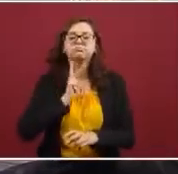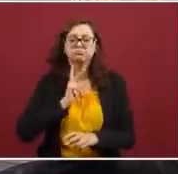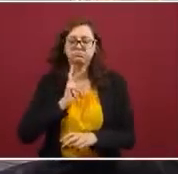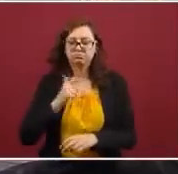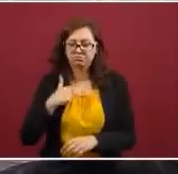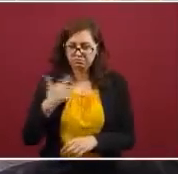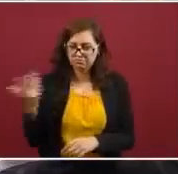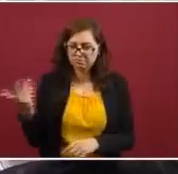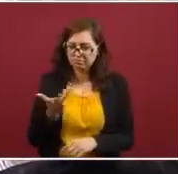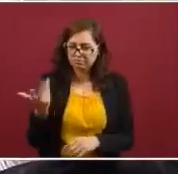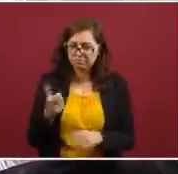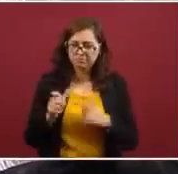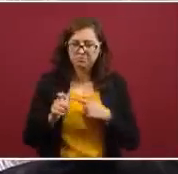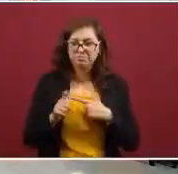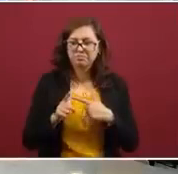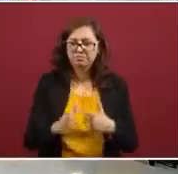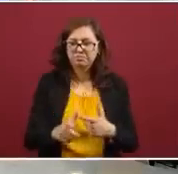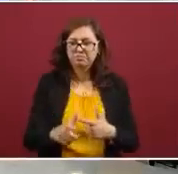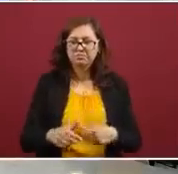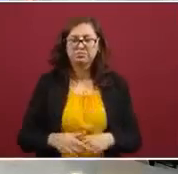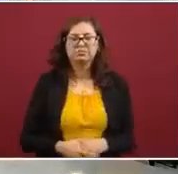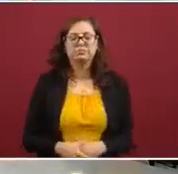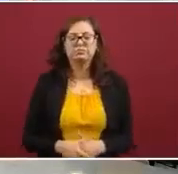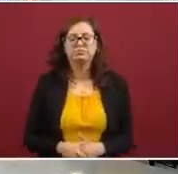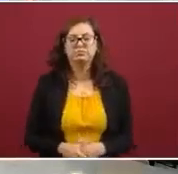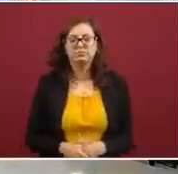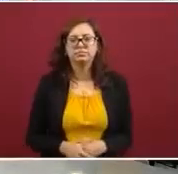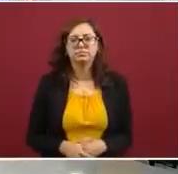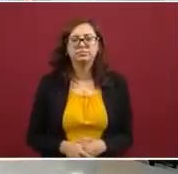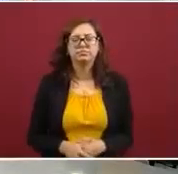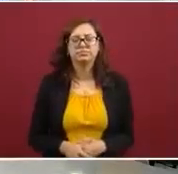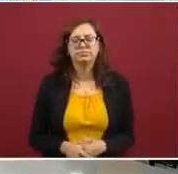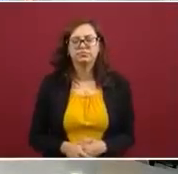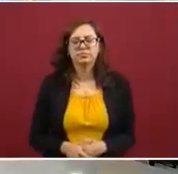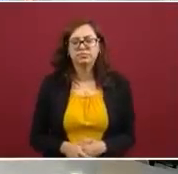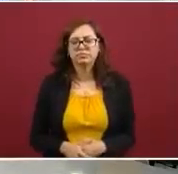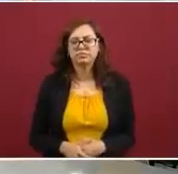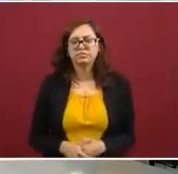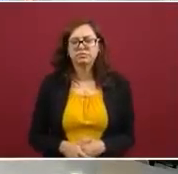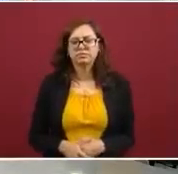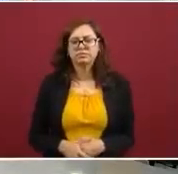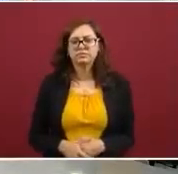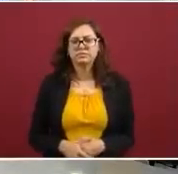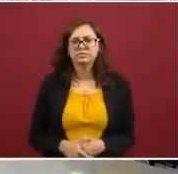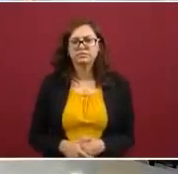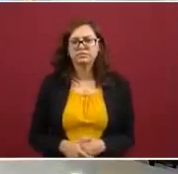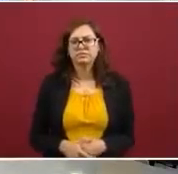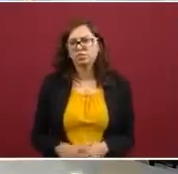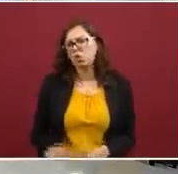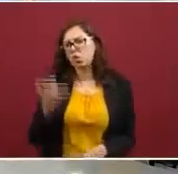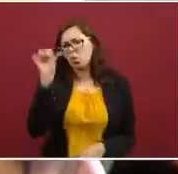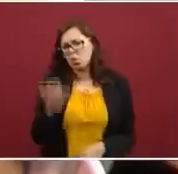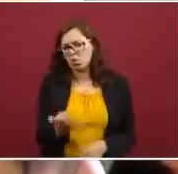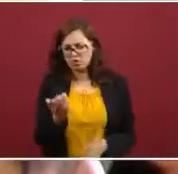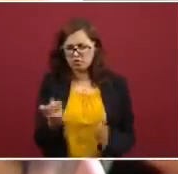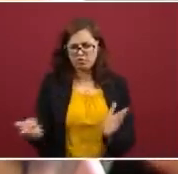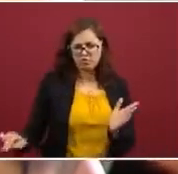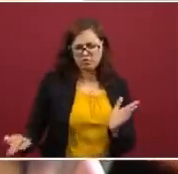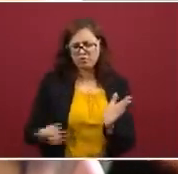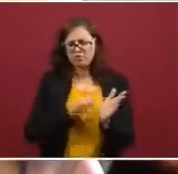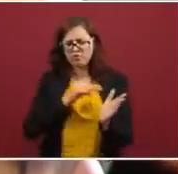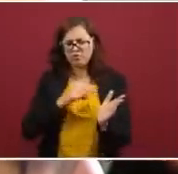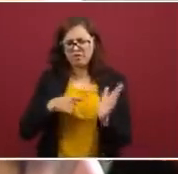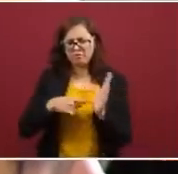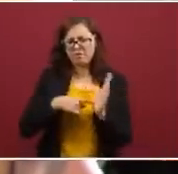a seguir haciendo. Presidente, esta firma de hoy sería como una respuesta a quienes